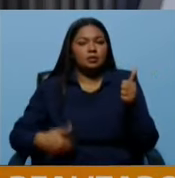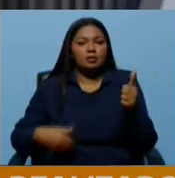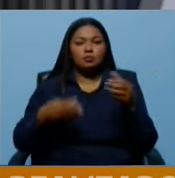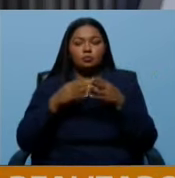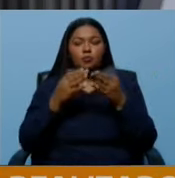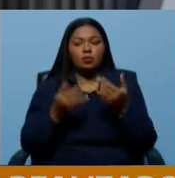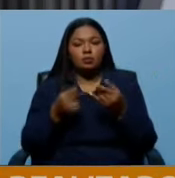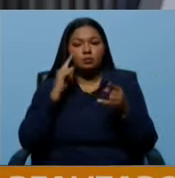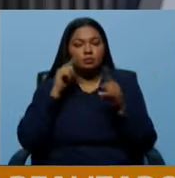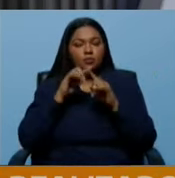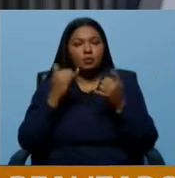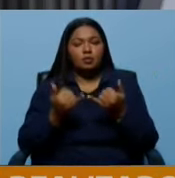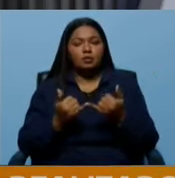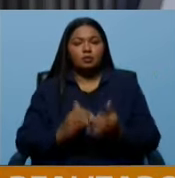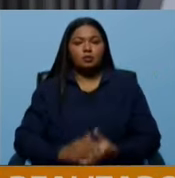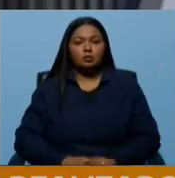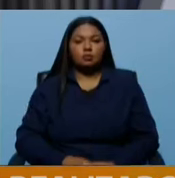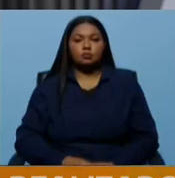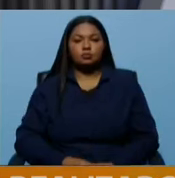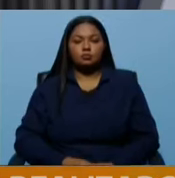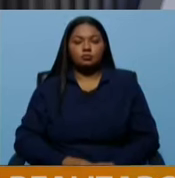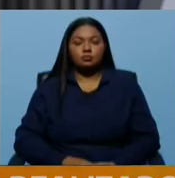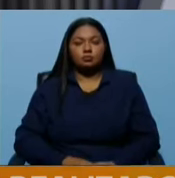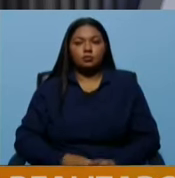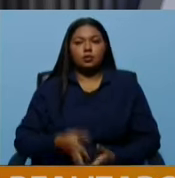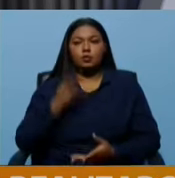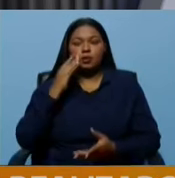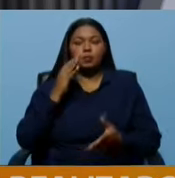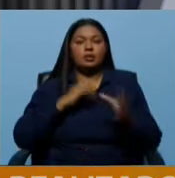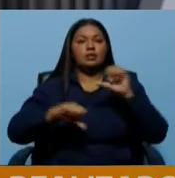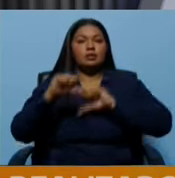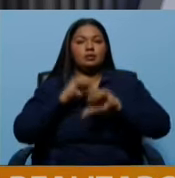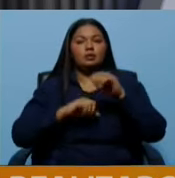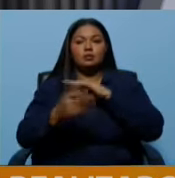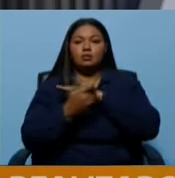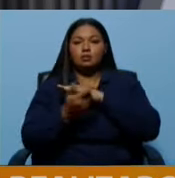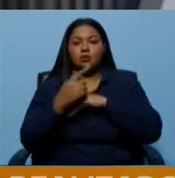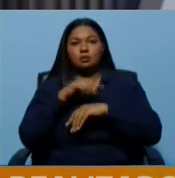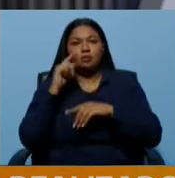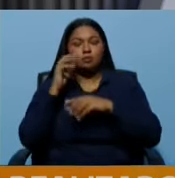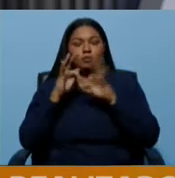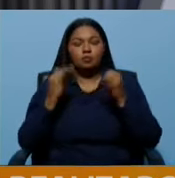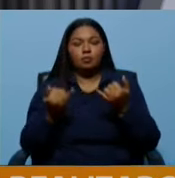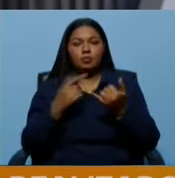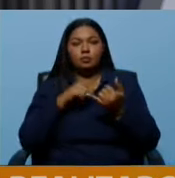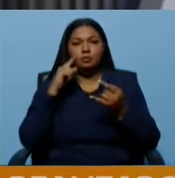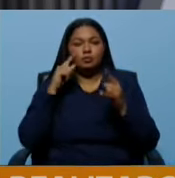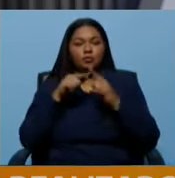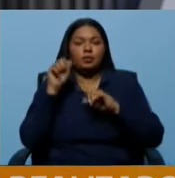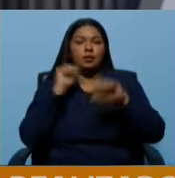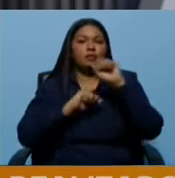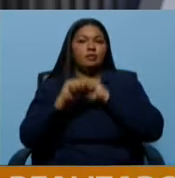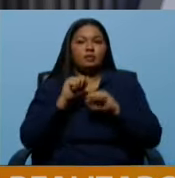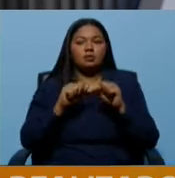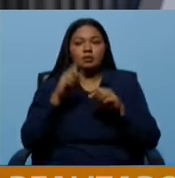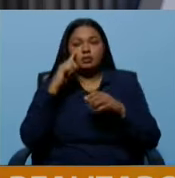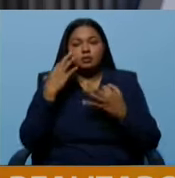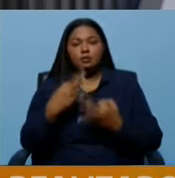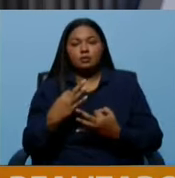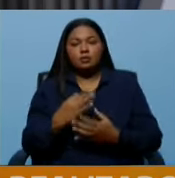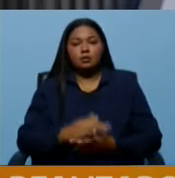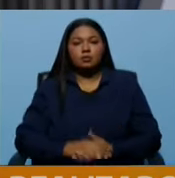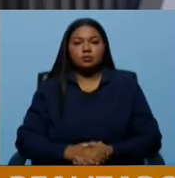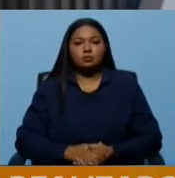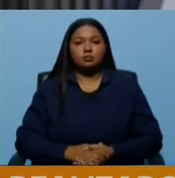efectuando eventos que corresponden. Por ejemplo, tuvimos el de Ciencia y Tecnología el miércoles pasado y se debe estar efectuando el de Defensa, Seguridad y Defensa. Vamos a